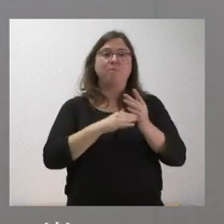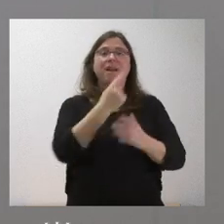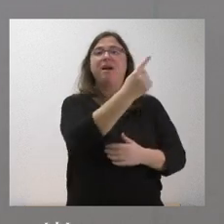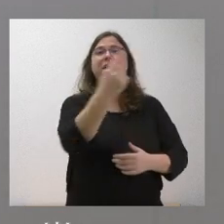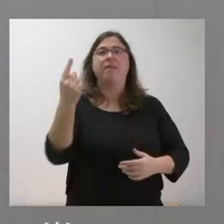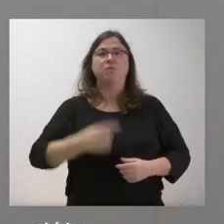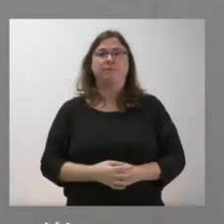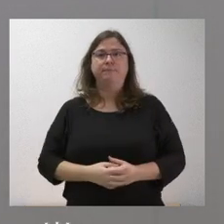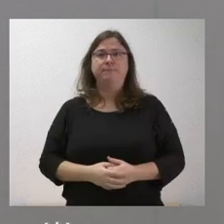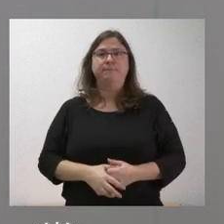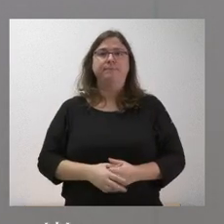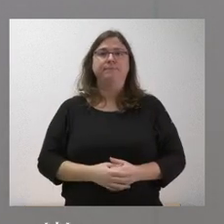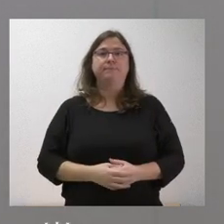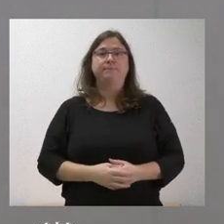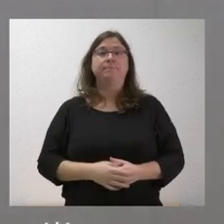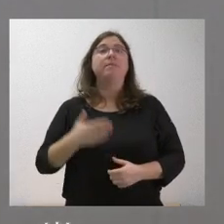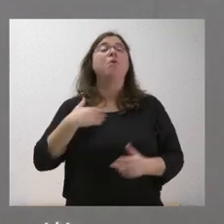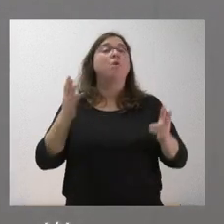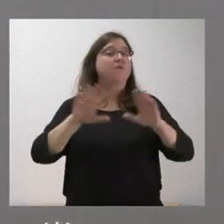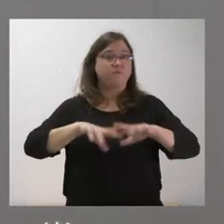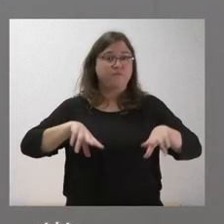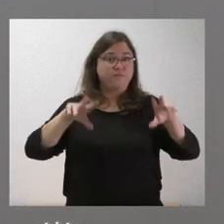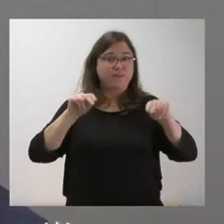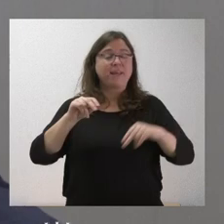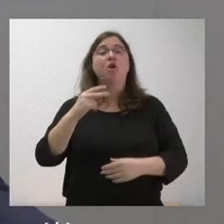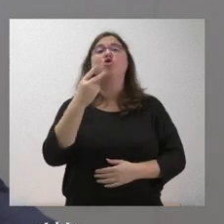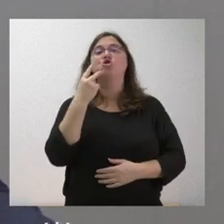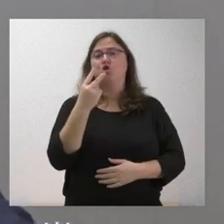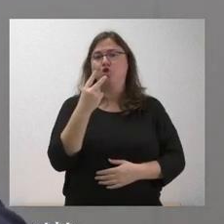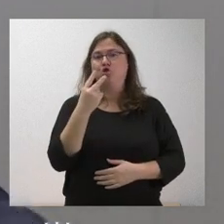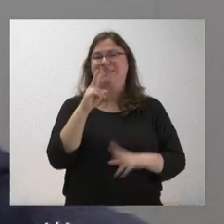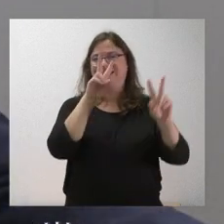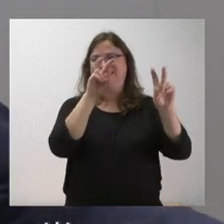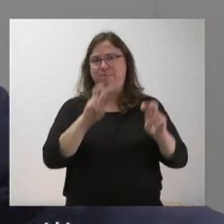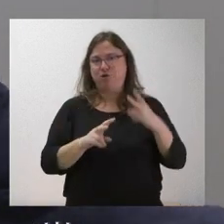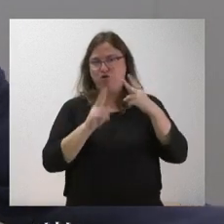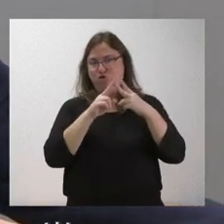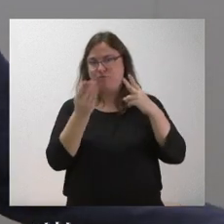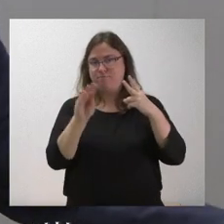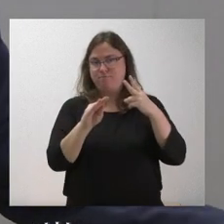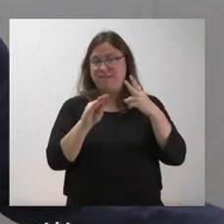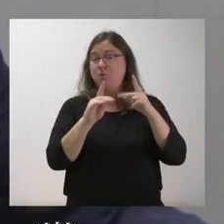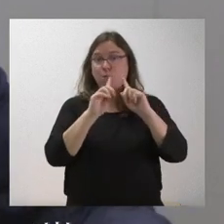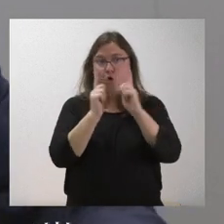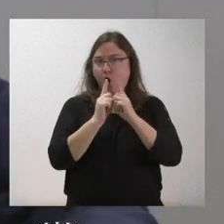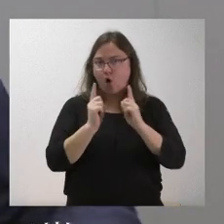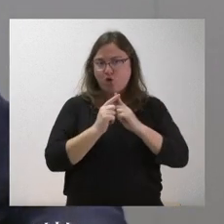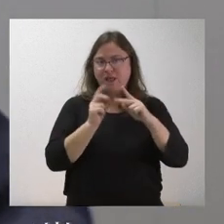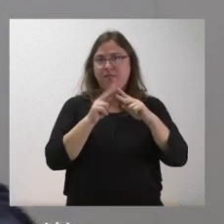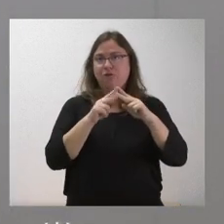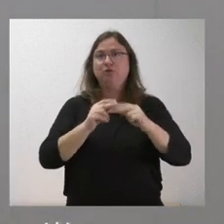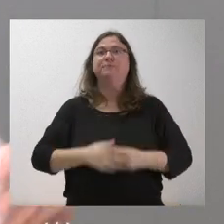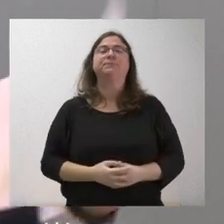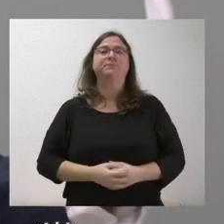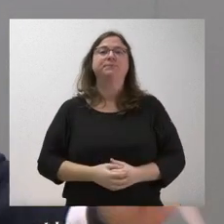ellos y para finalizar dos últimas cuestiones muy breves